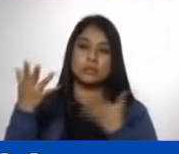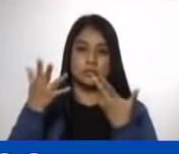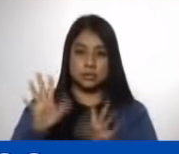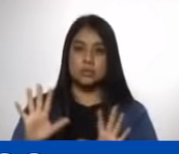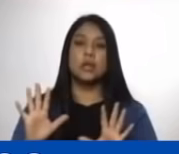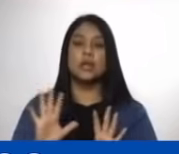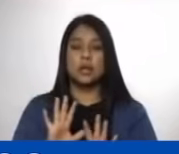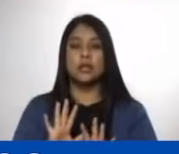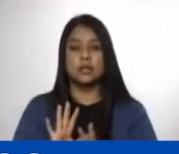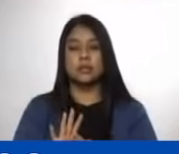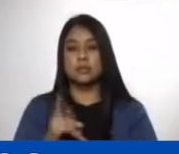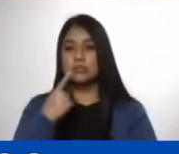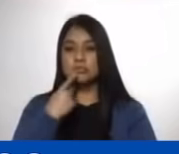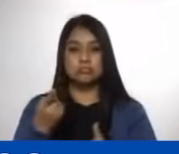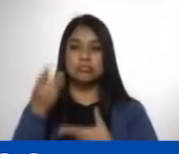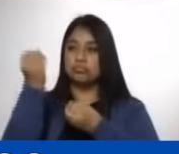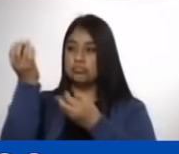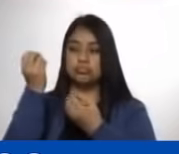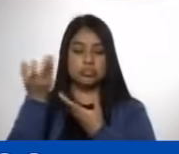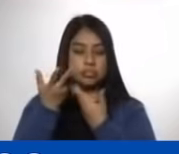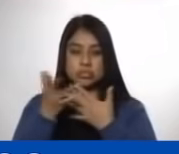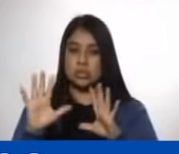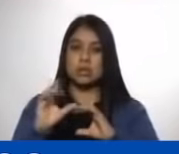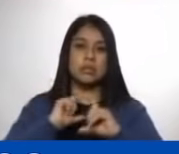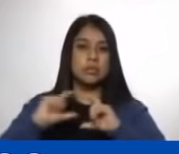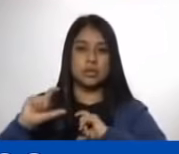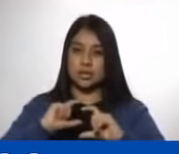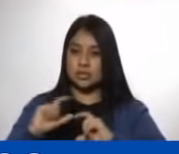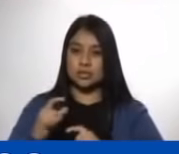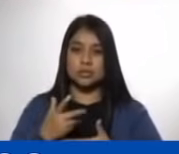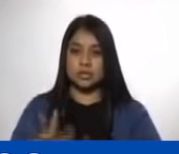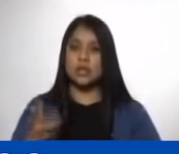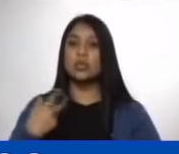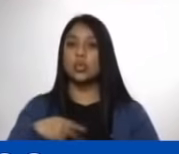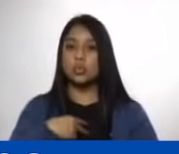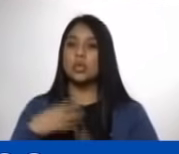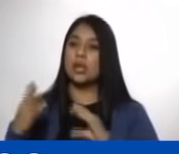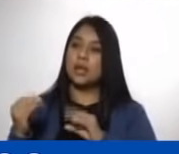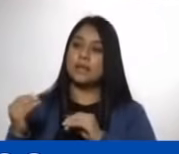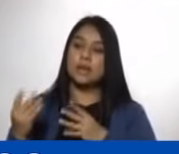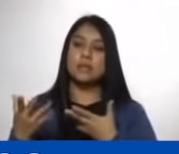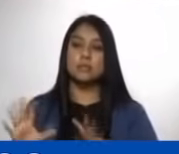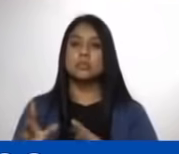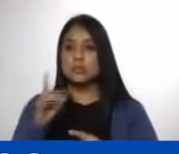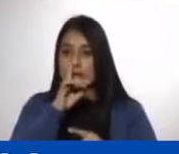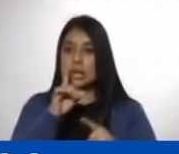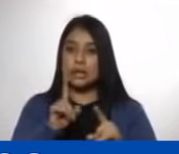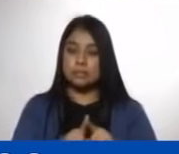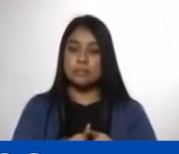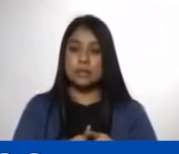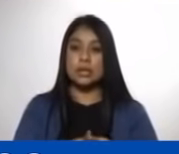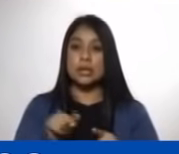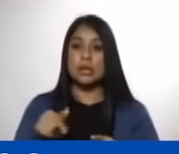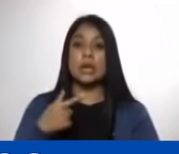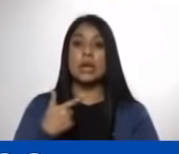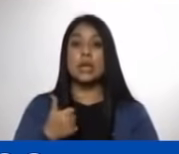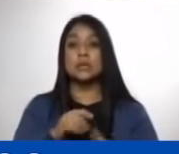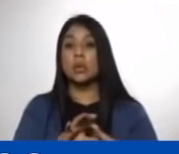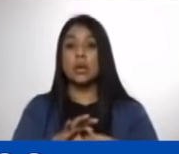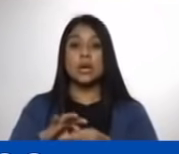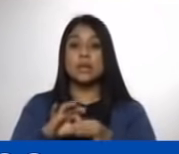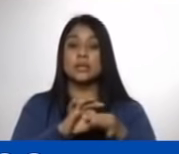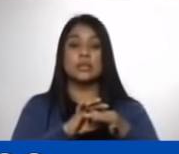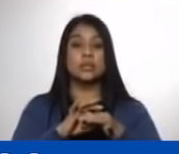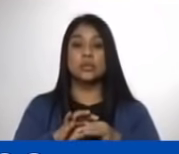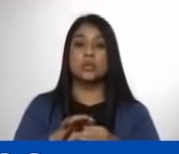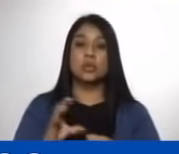apelado ya a través de comunicaciones. No solamente nosotros estamos conversando con el gobierno de Honduras, sino también las agencias del Sistema